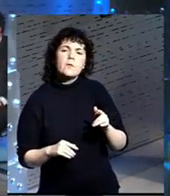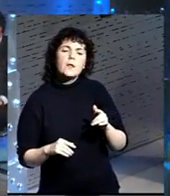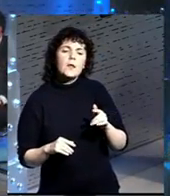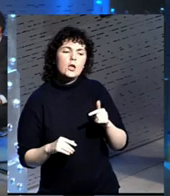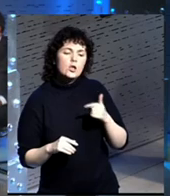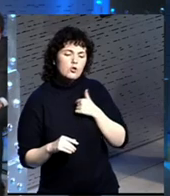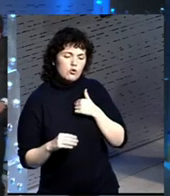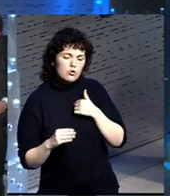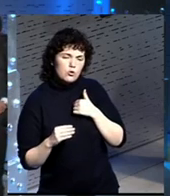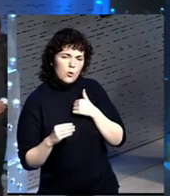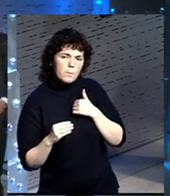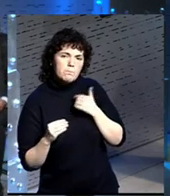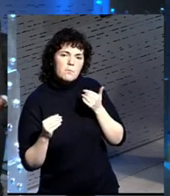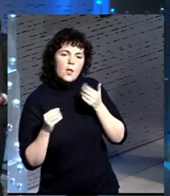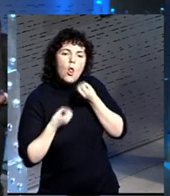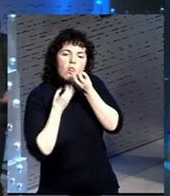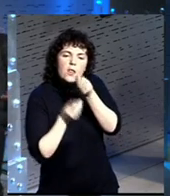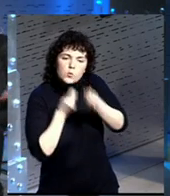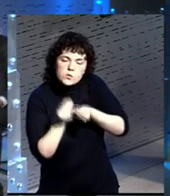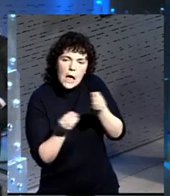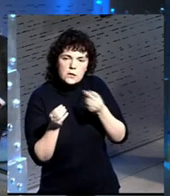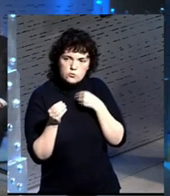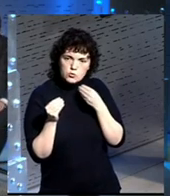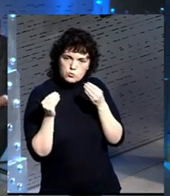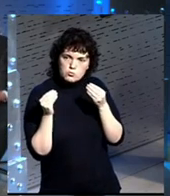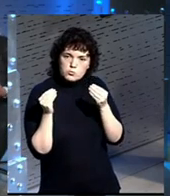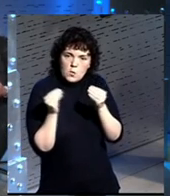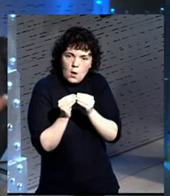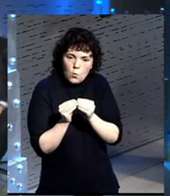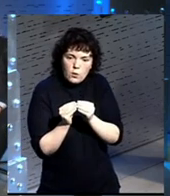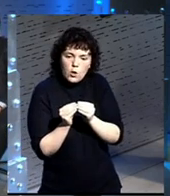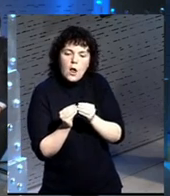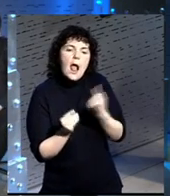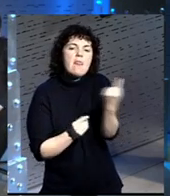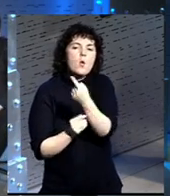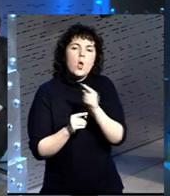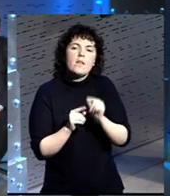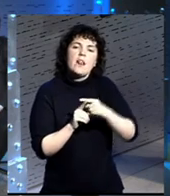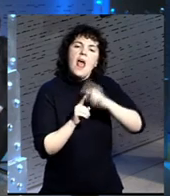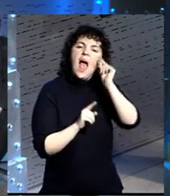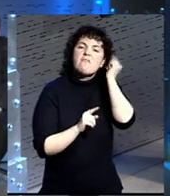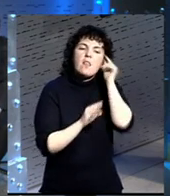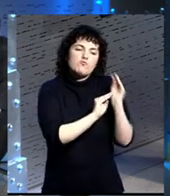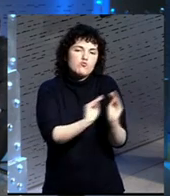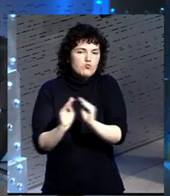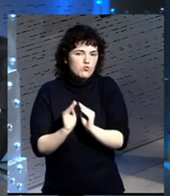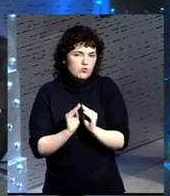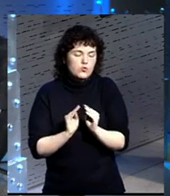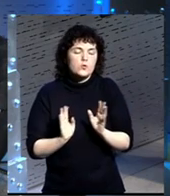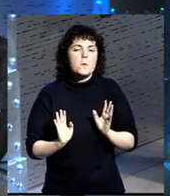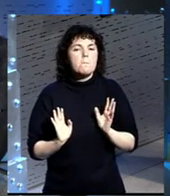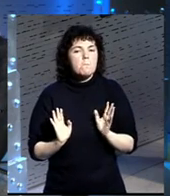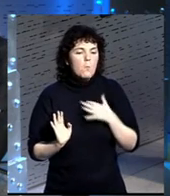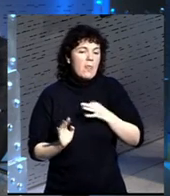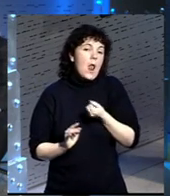los datos, los usamos con el nivel de habilidad que tengamos, y es posible que no seamos más hábiles, pero